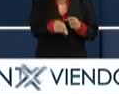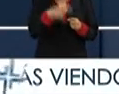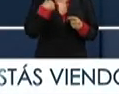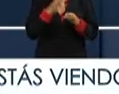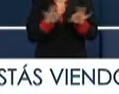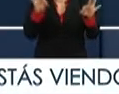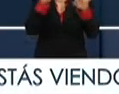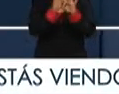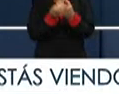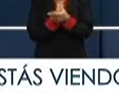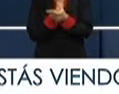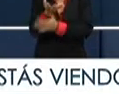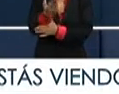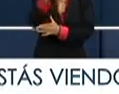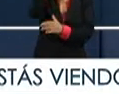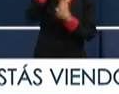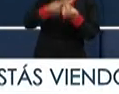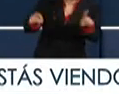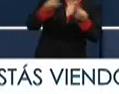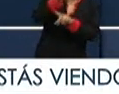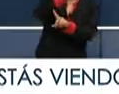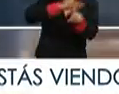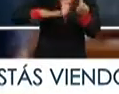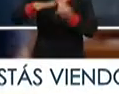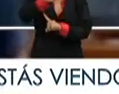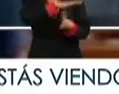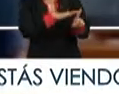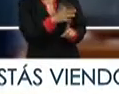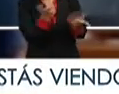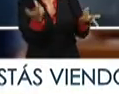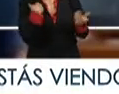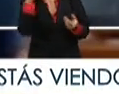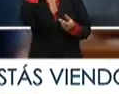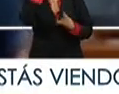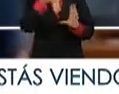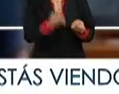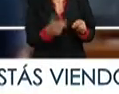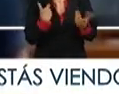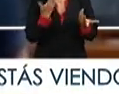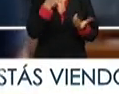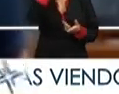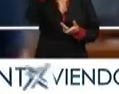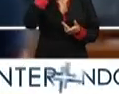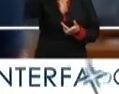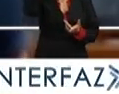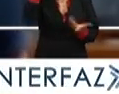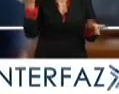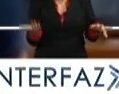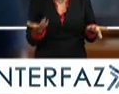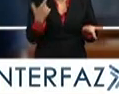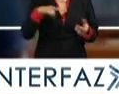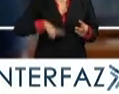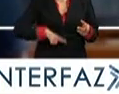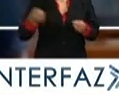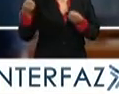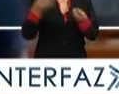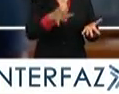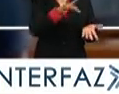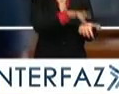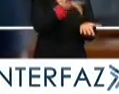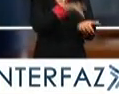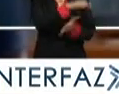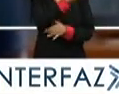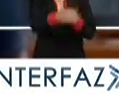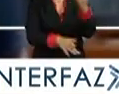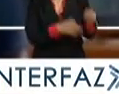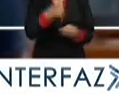siempre importante salir y conocer diferentes contextos. Y pues no es nada difícil, es todo muy fácil. El gobierno te da todo el apoyo,